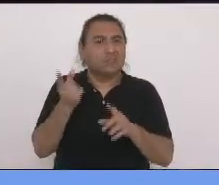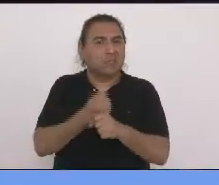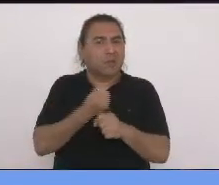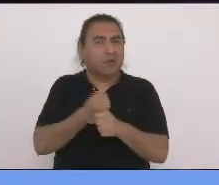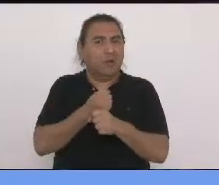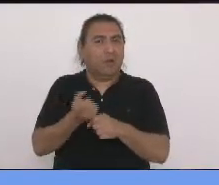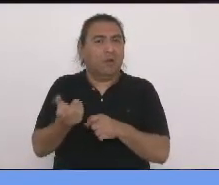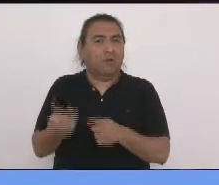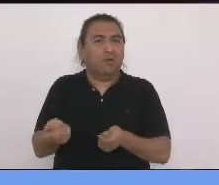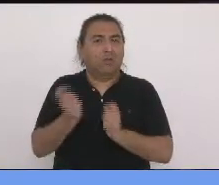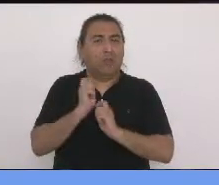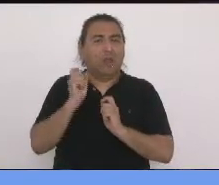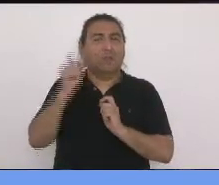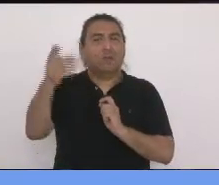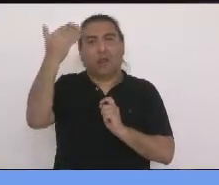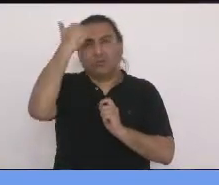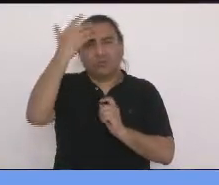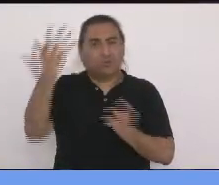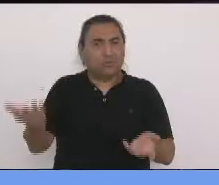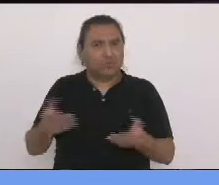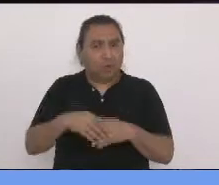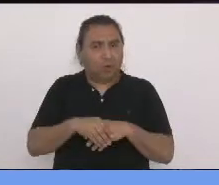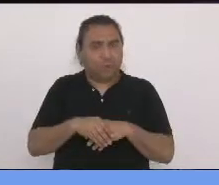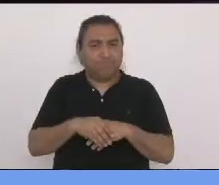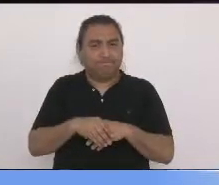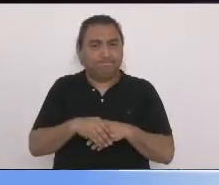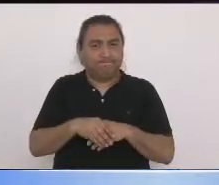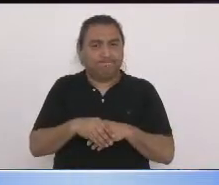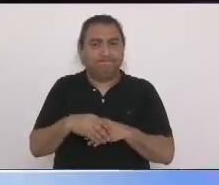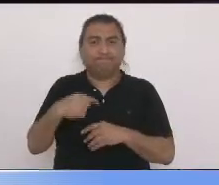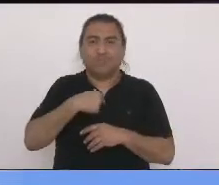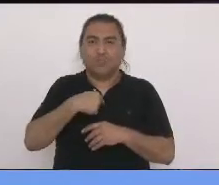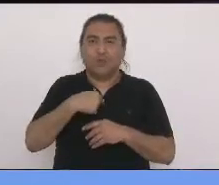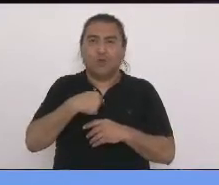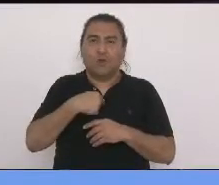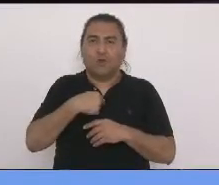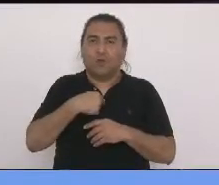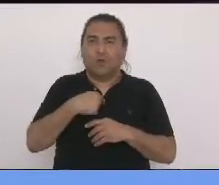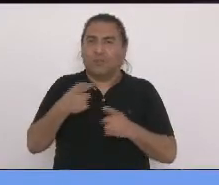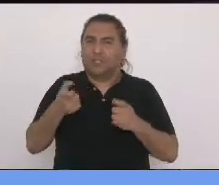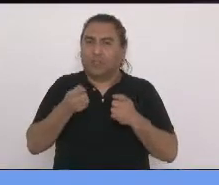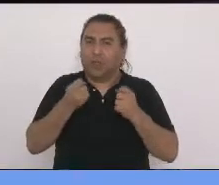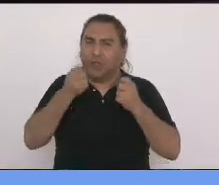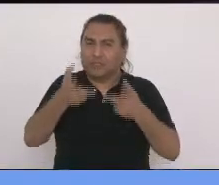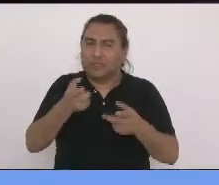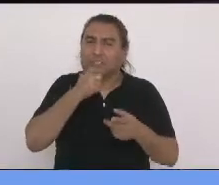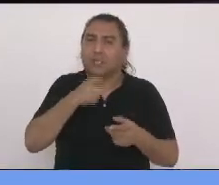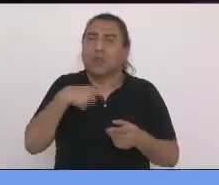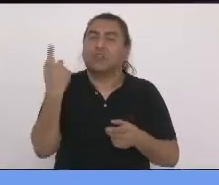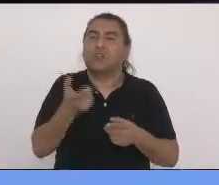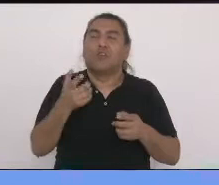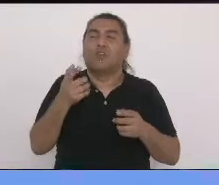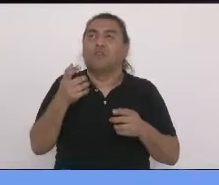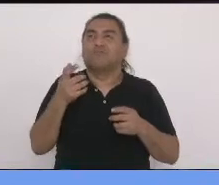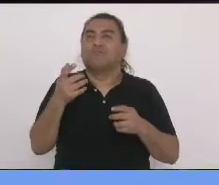otorgada por la constitución yo necesito decirlo porque si nosotros no tenemos en claro cuál